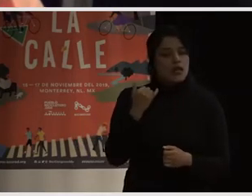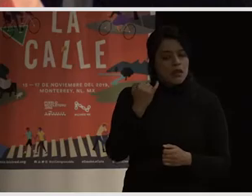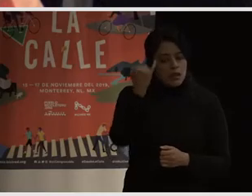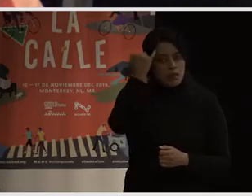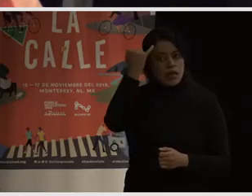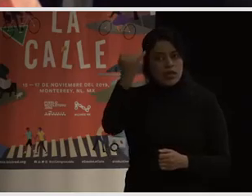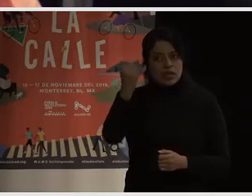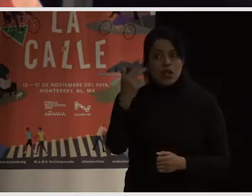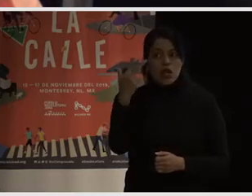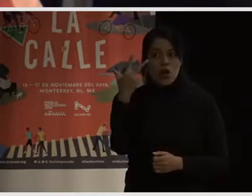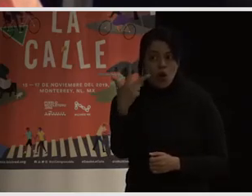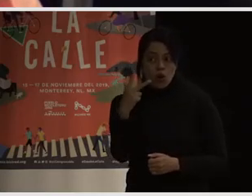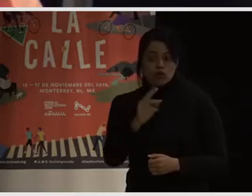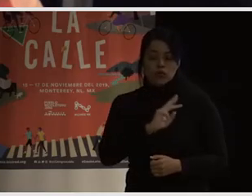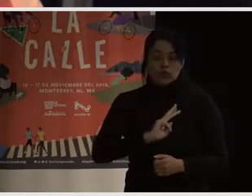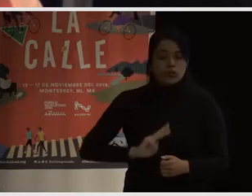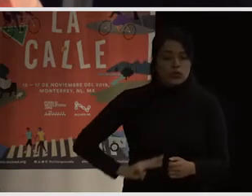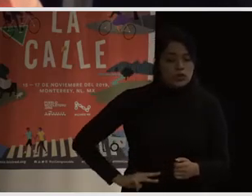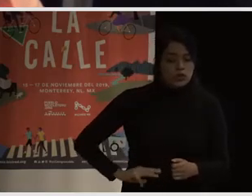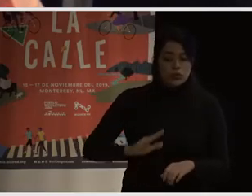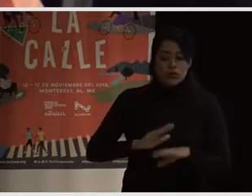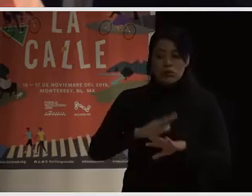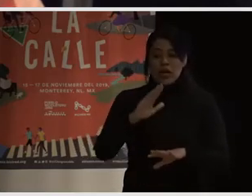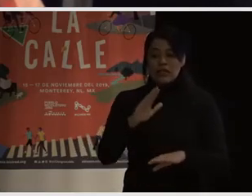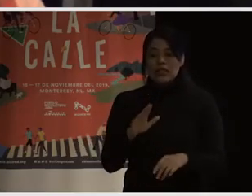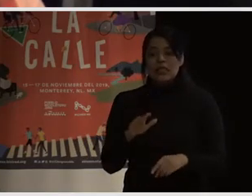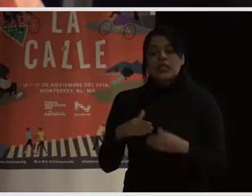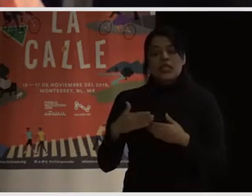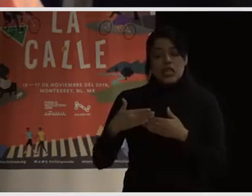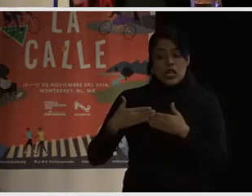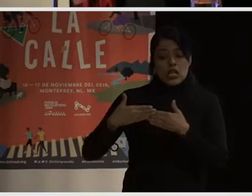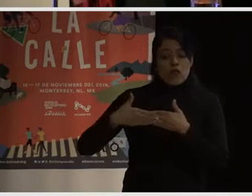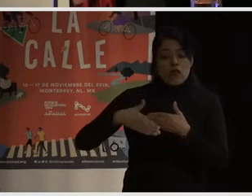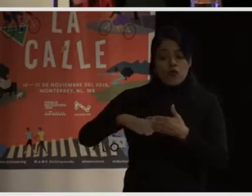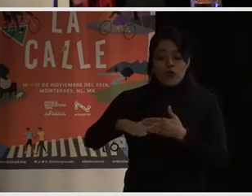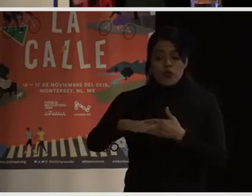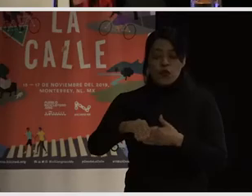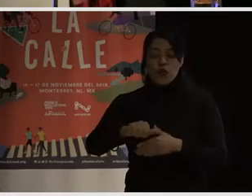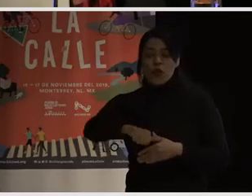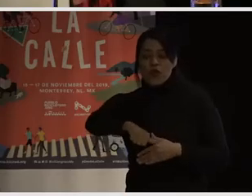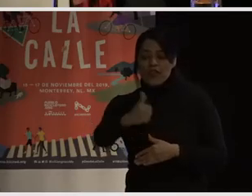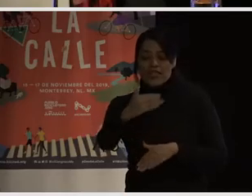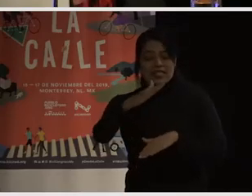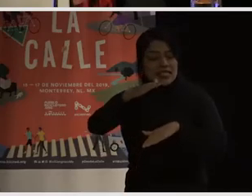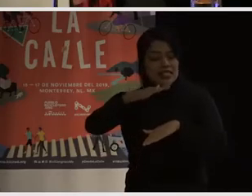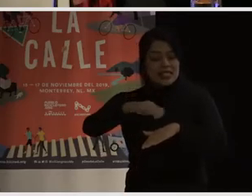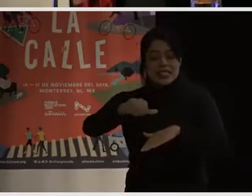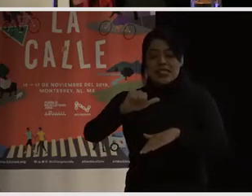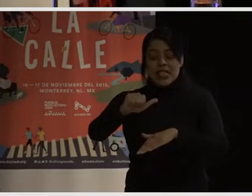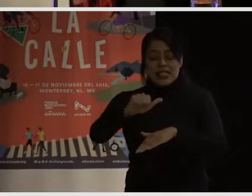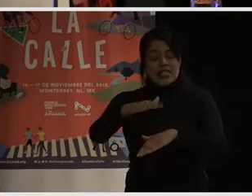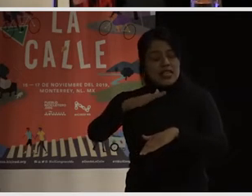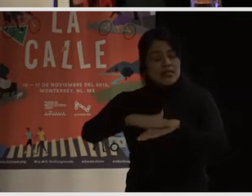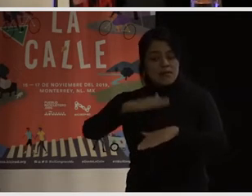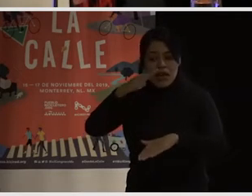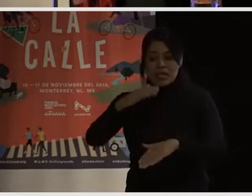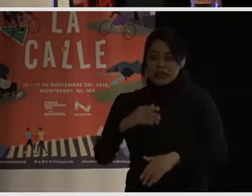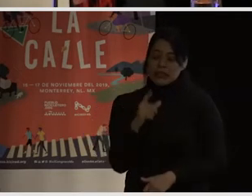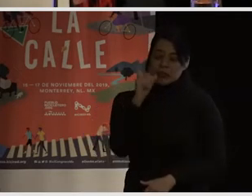ocho municipios o en su momento con otros 16 municipios es sumamente lamentable que no se haya podido hacer